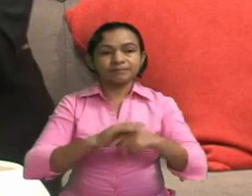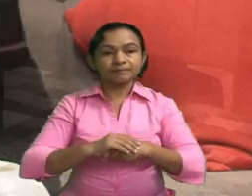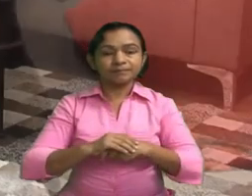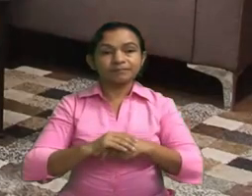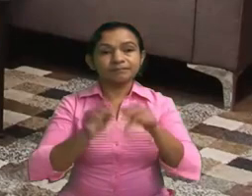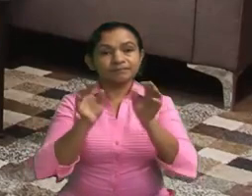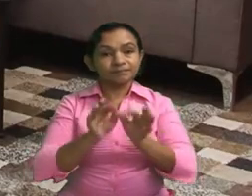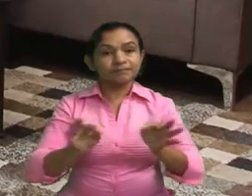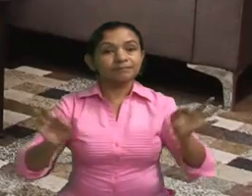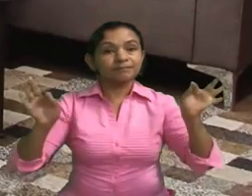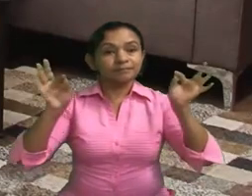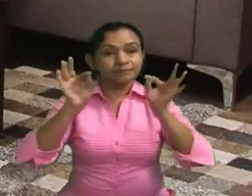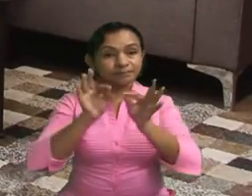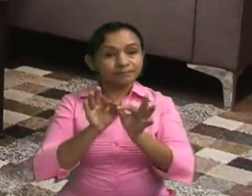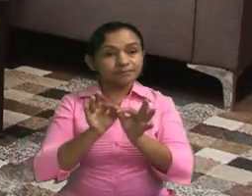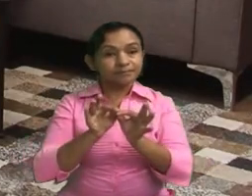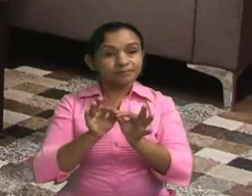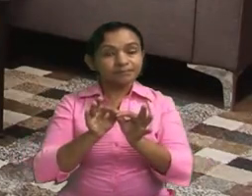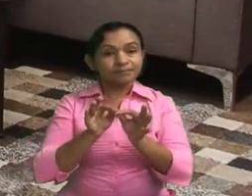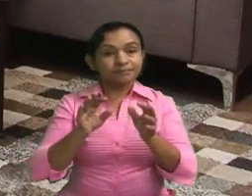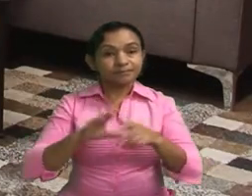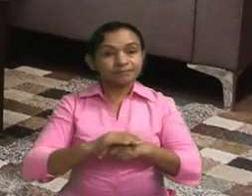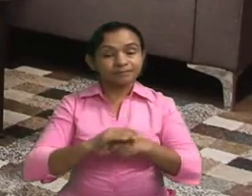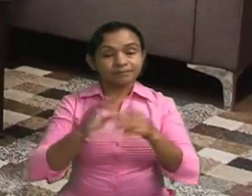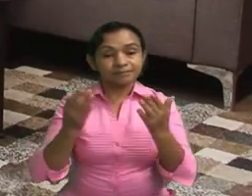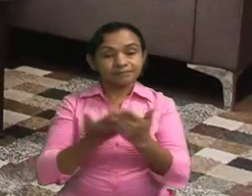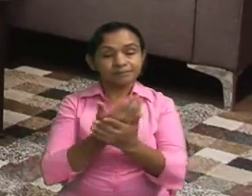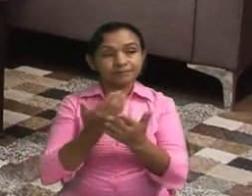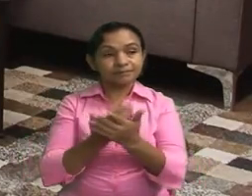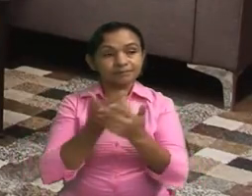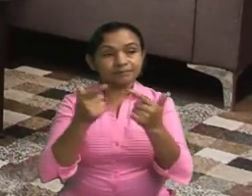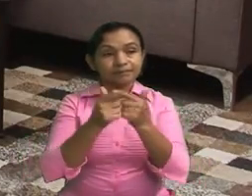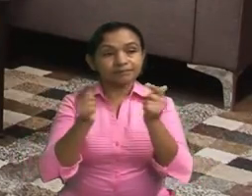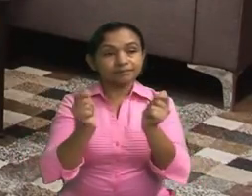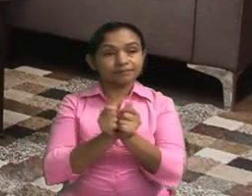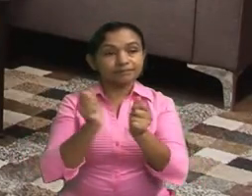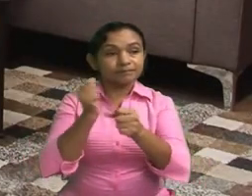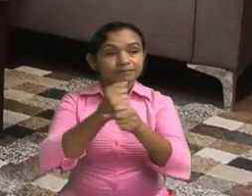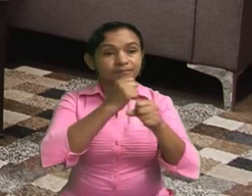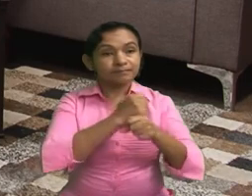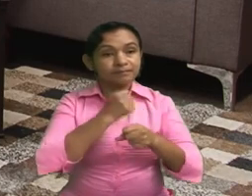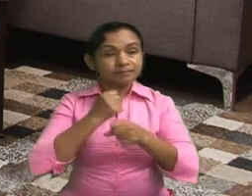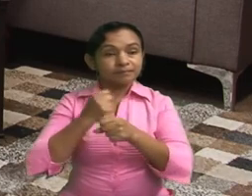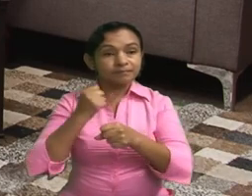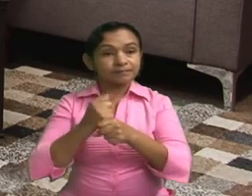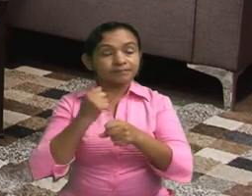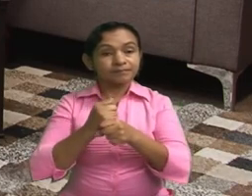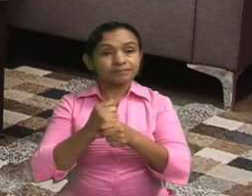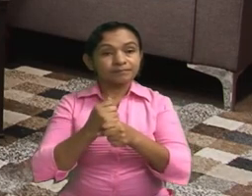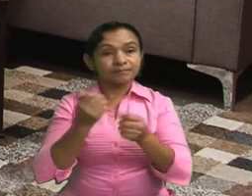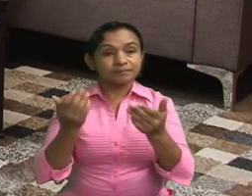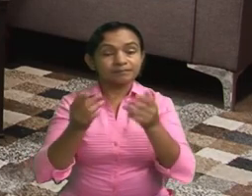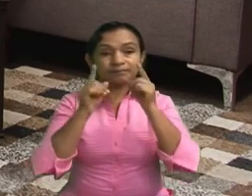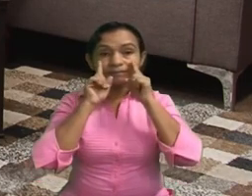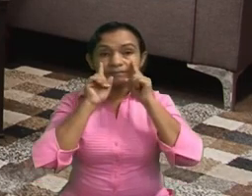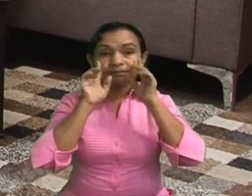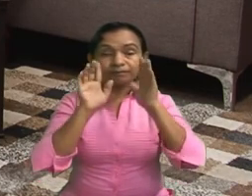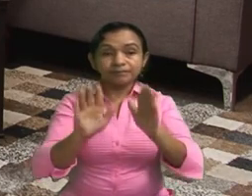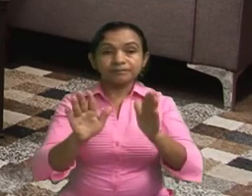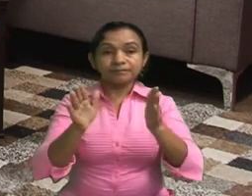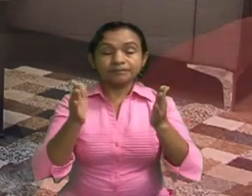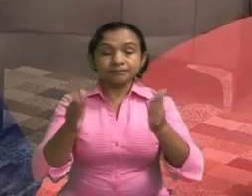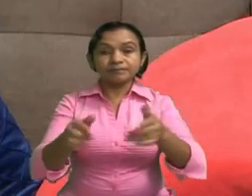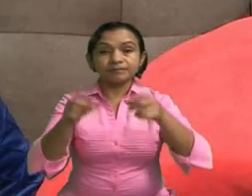y qué importante también que con las nuevas generaciones se esté trabajando en esta conciencia ambiental, pues, de protección de